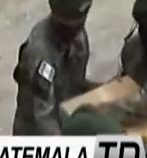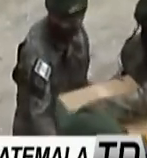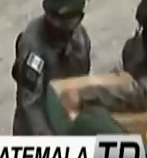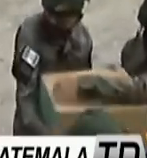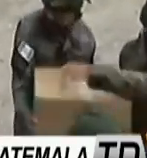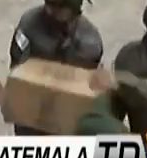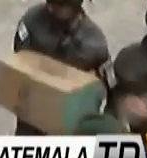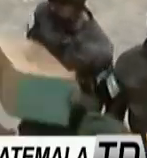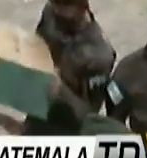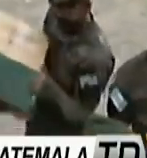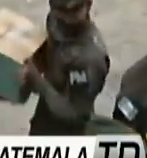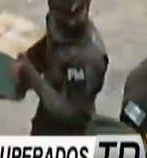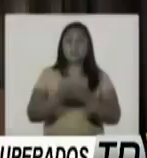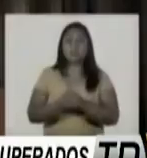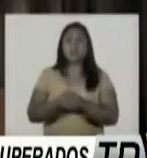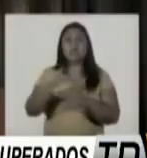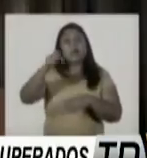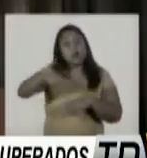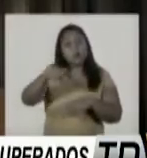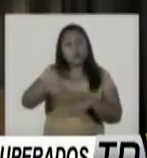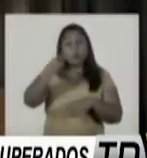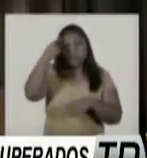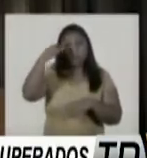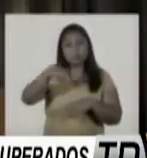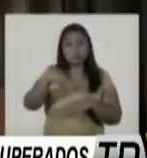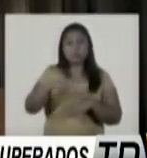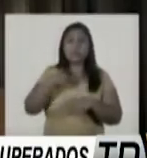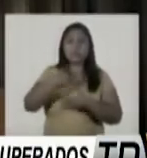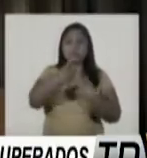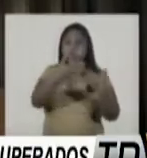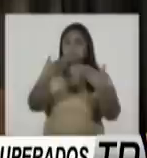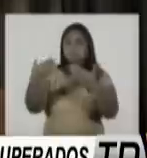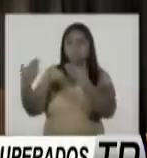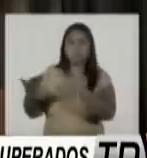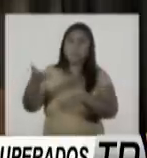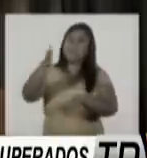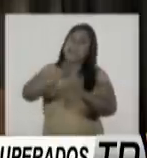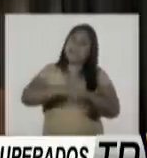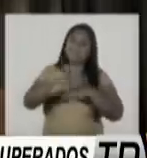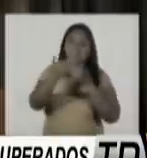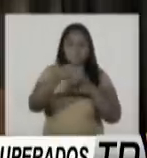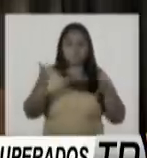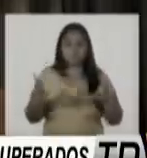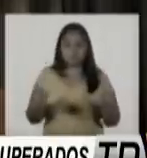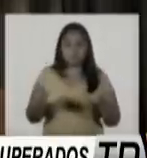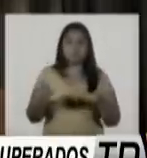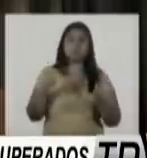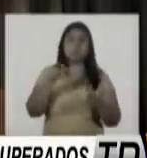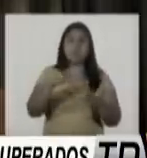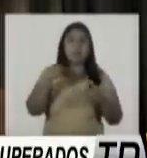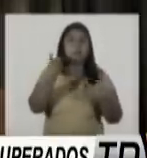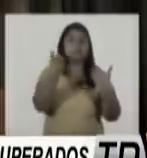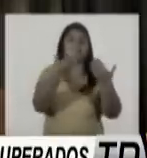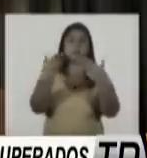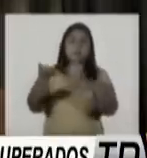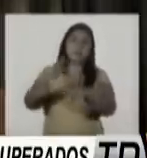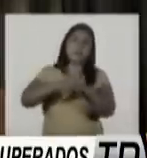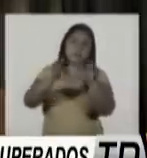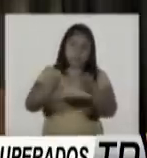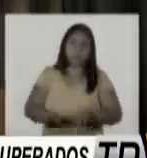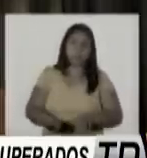a familias a nivel nacional. El día de hoy estaremos repartiendo más cajas para llegarle a más